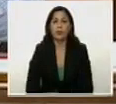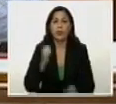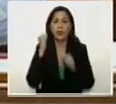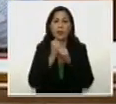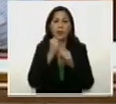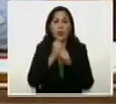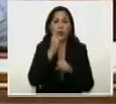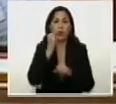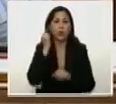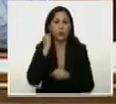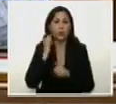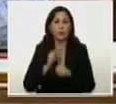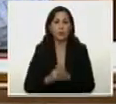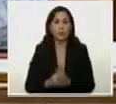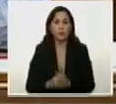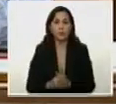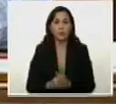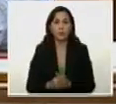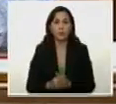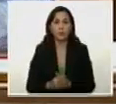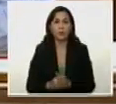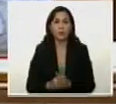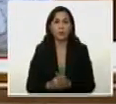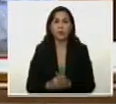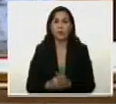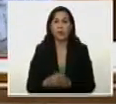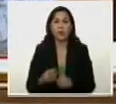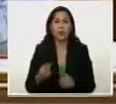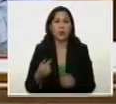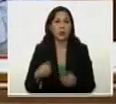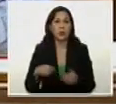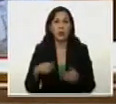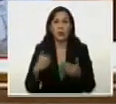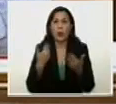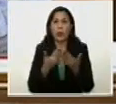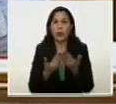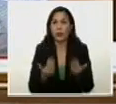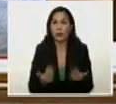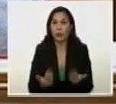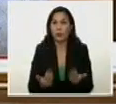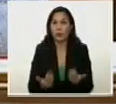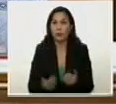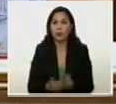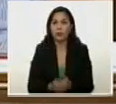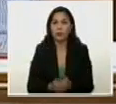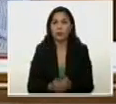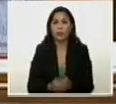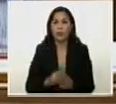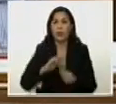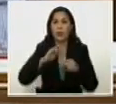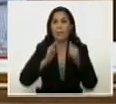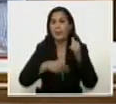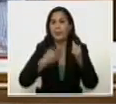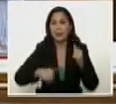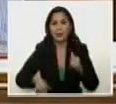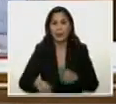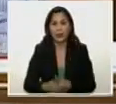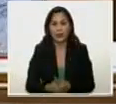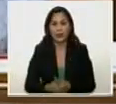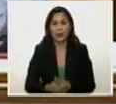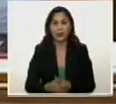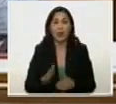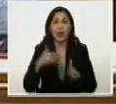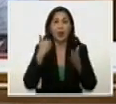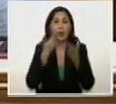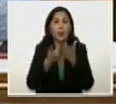Trabajadoras y Trabajadores, no tenemos hasta ahora, no tenemos vicepresidente. La